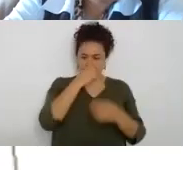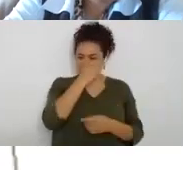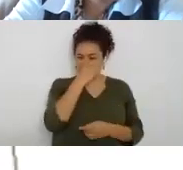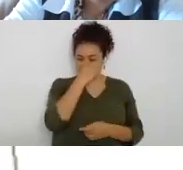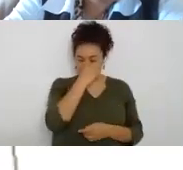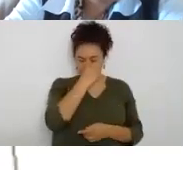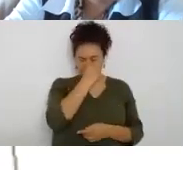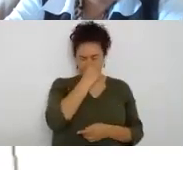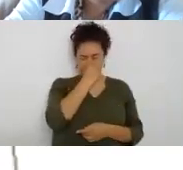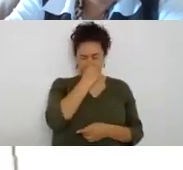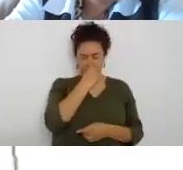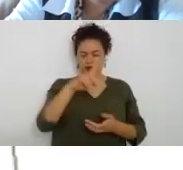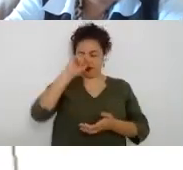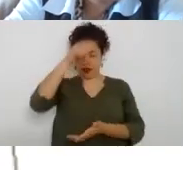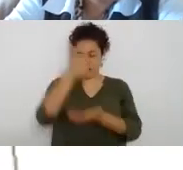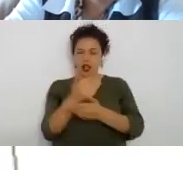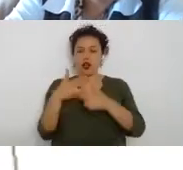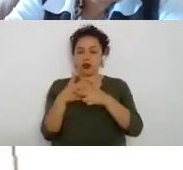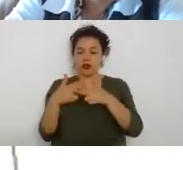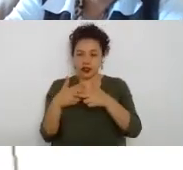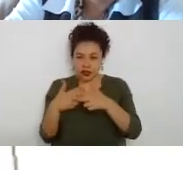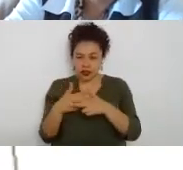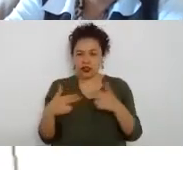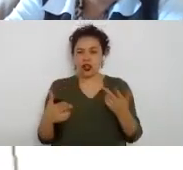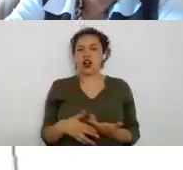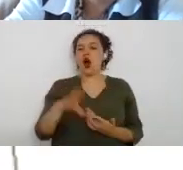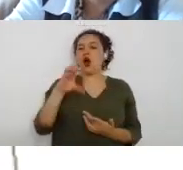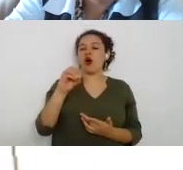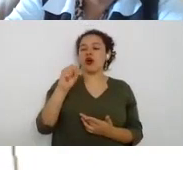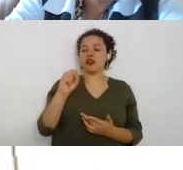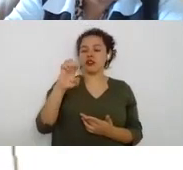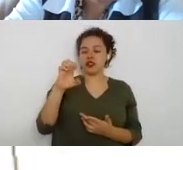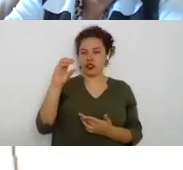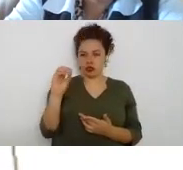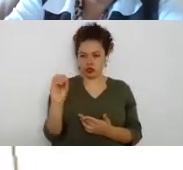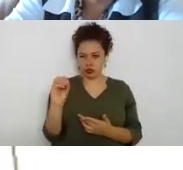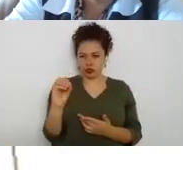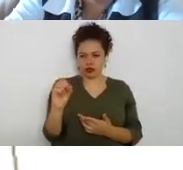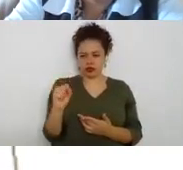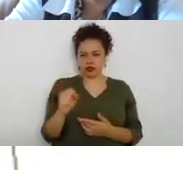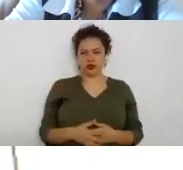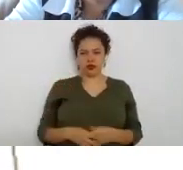las que son traumatismos óseos, encontramos lo que bien comentaban, que son fracturas, ¿verdad?